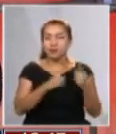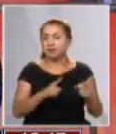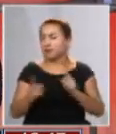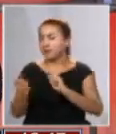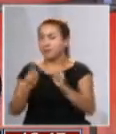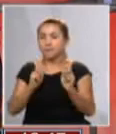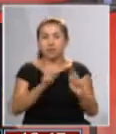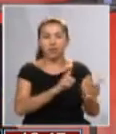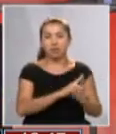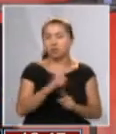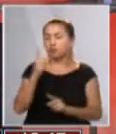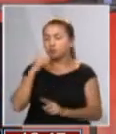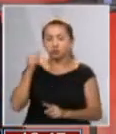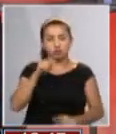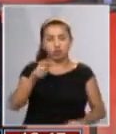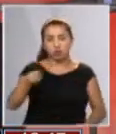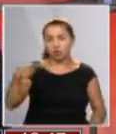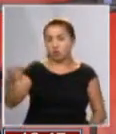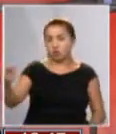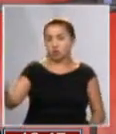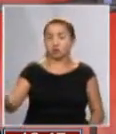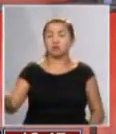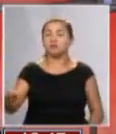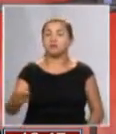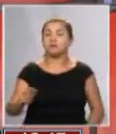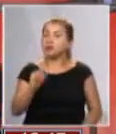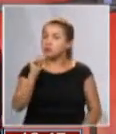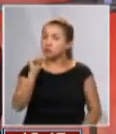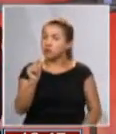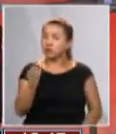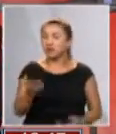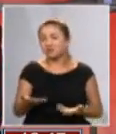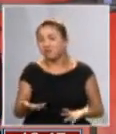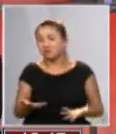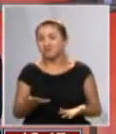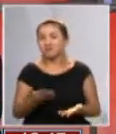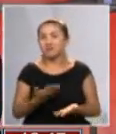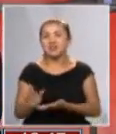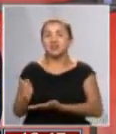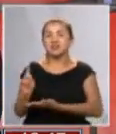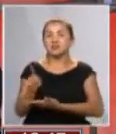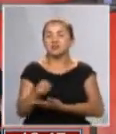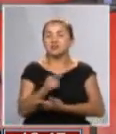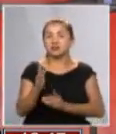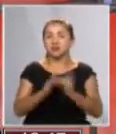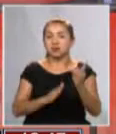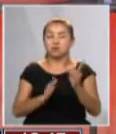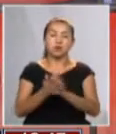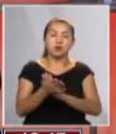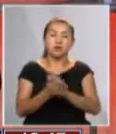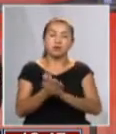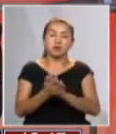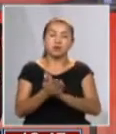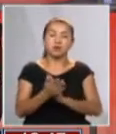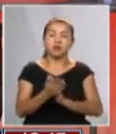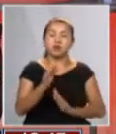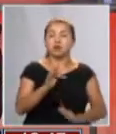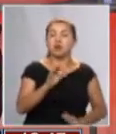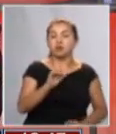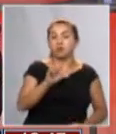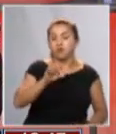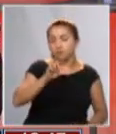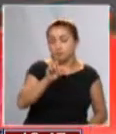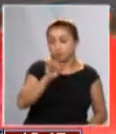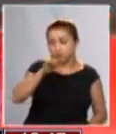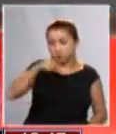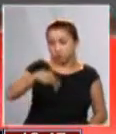día. En consecuencia, siempre la legislación va a ir con un poco de rezago respecto del desarrollo de las operaciones. Por ejemplo, en el caso de los forward. Eso le iba a